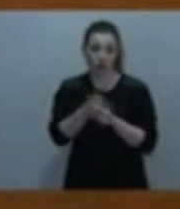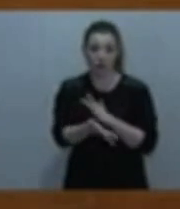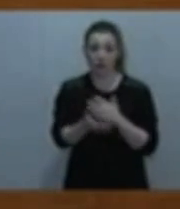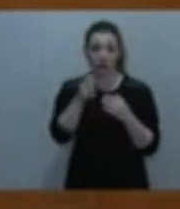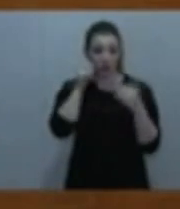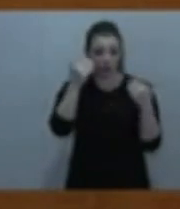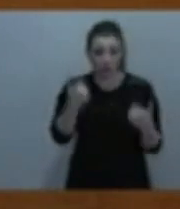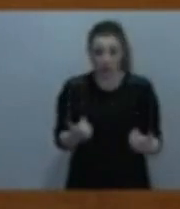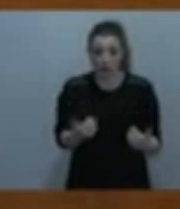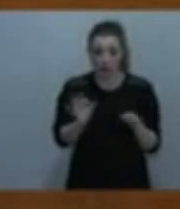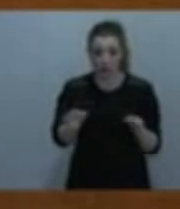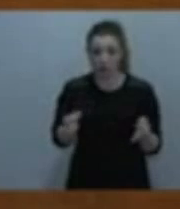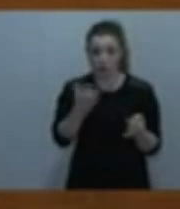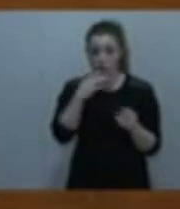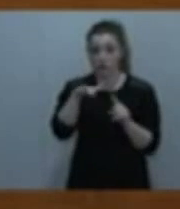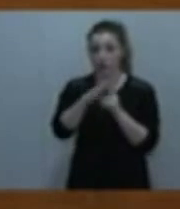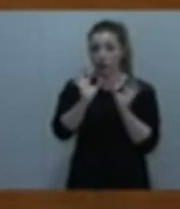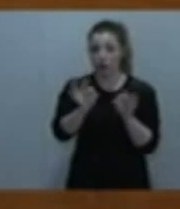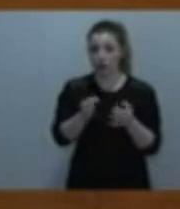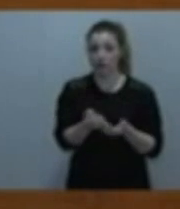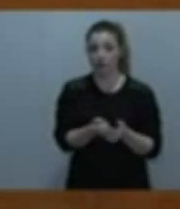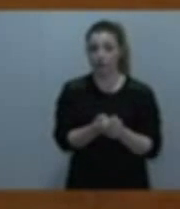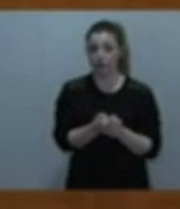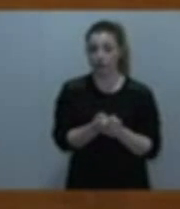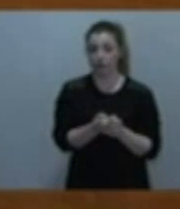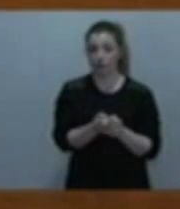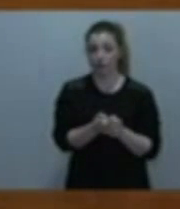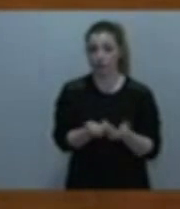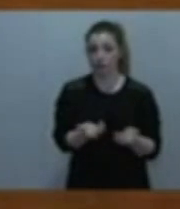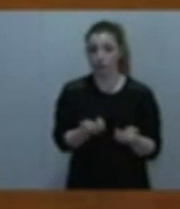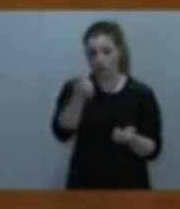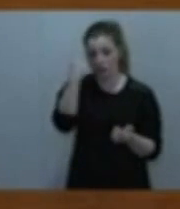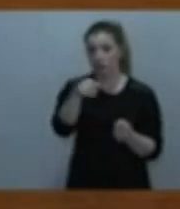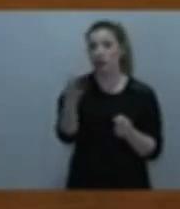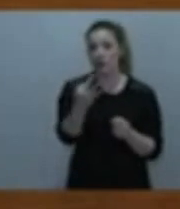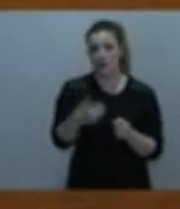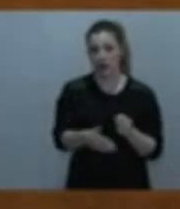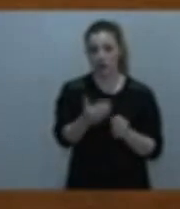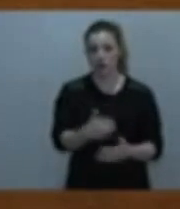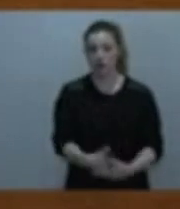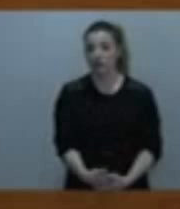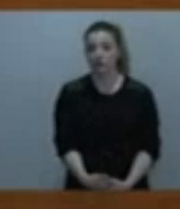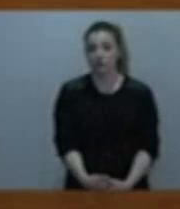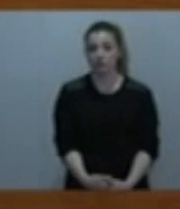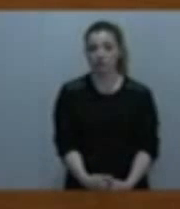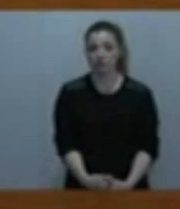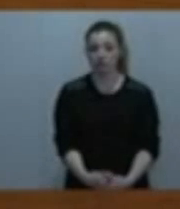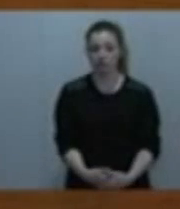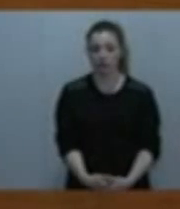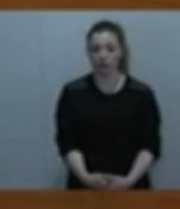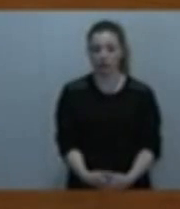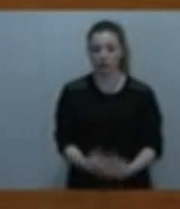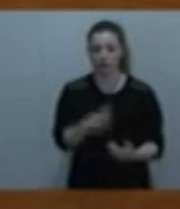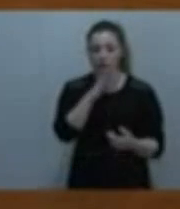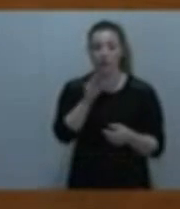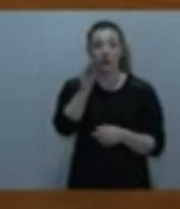vez acontecido el hecho, esto le hace esperable y predecible. Para saber por qué Taleb eligió